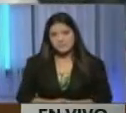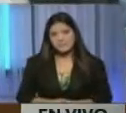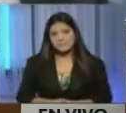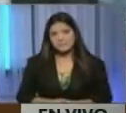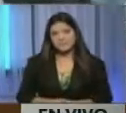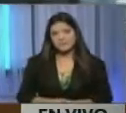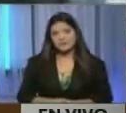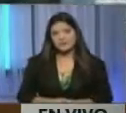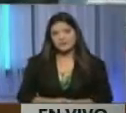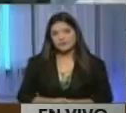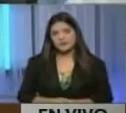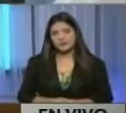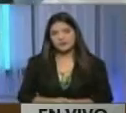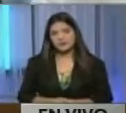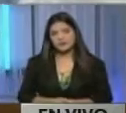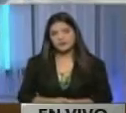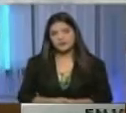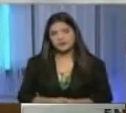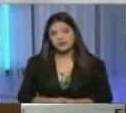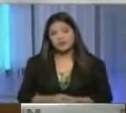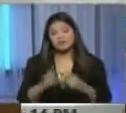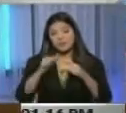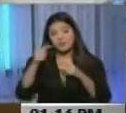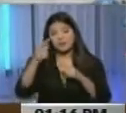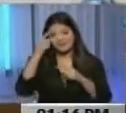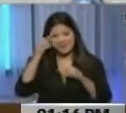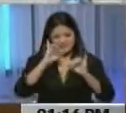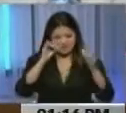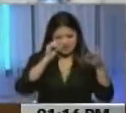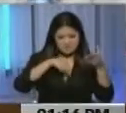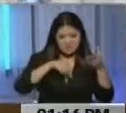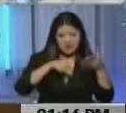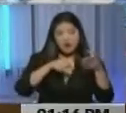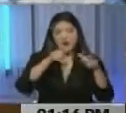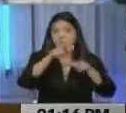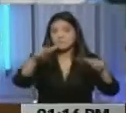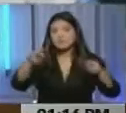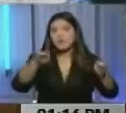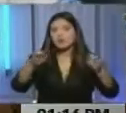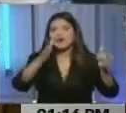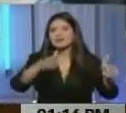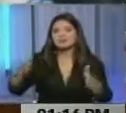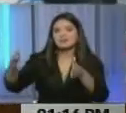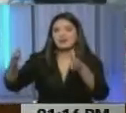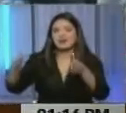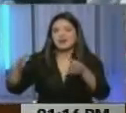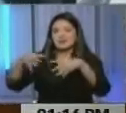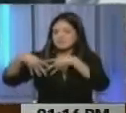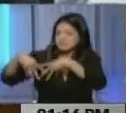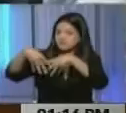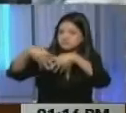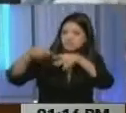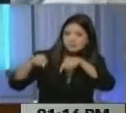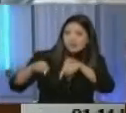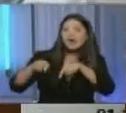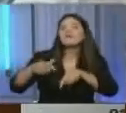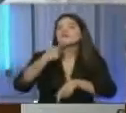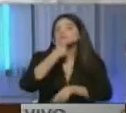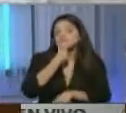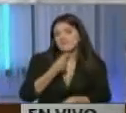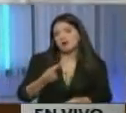partir del día D+1, la Fuerza Pública reorganizará el dispositivo de las tropas para facilitar